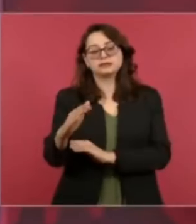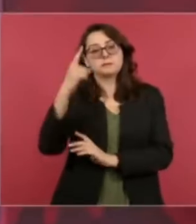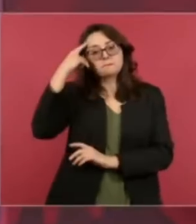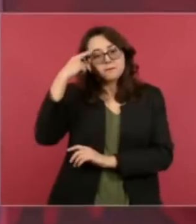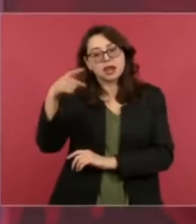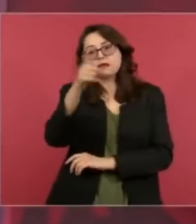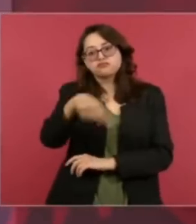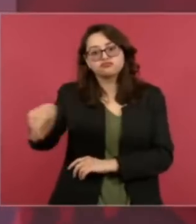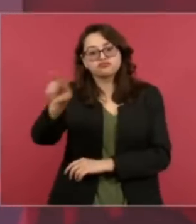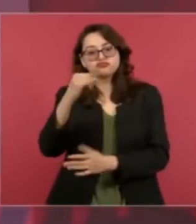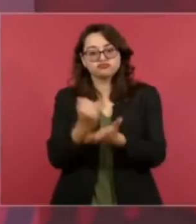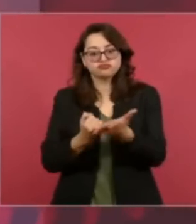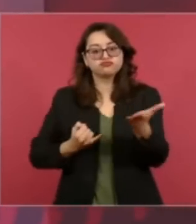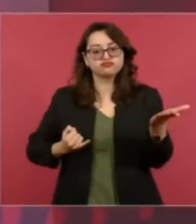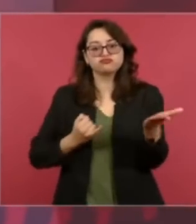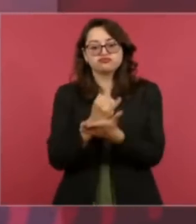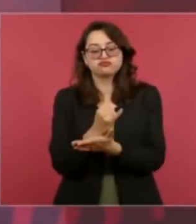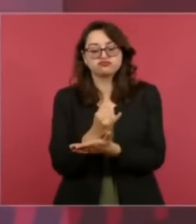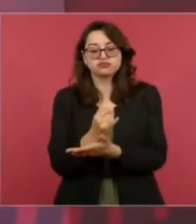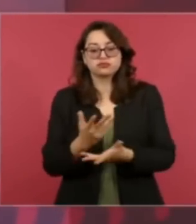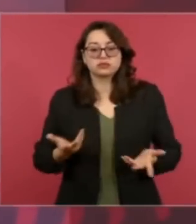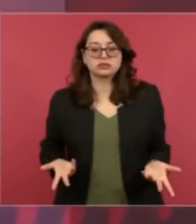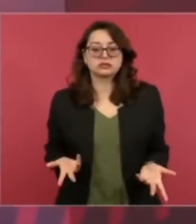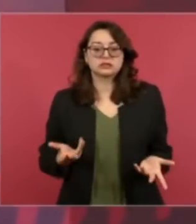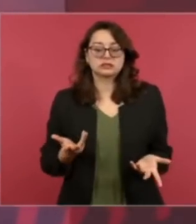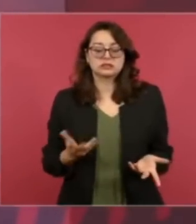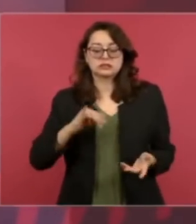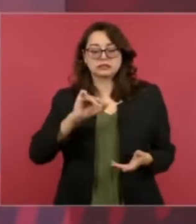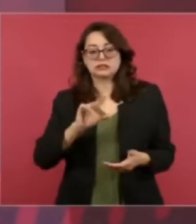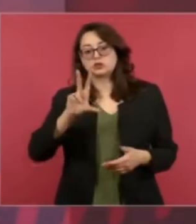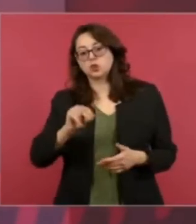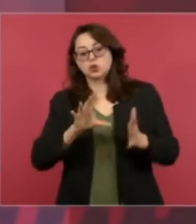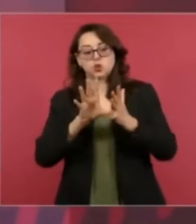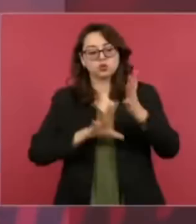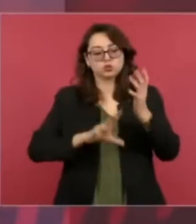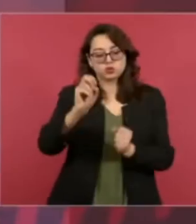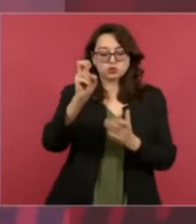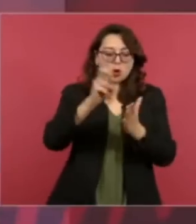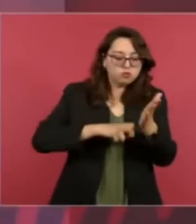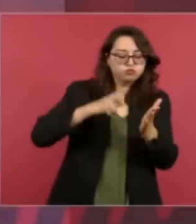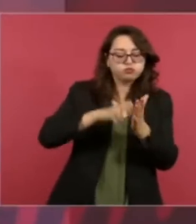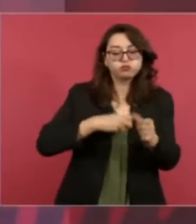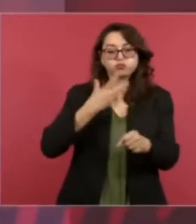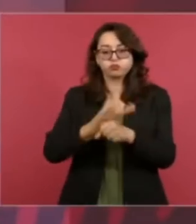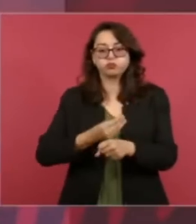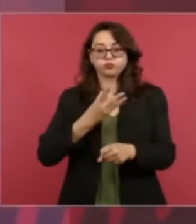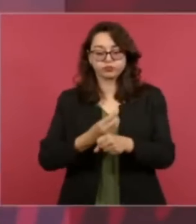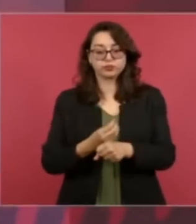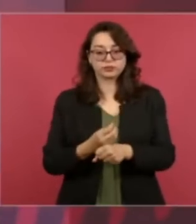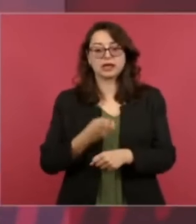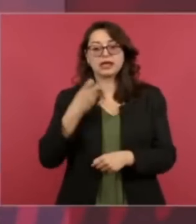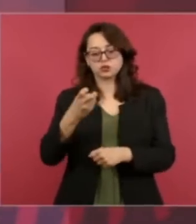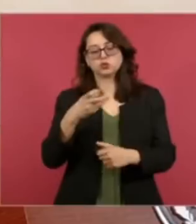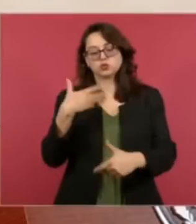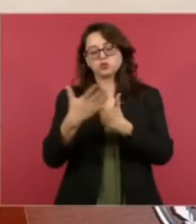ordinario del año próximo, voy a enviar la iniciativa de reforma a